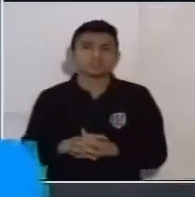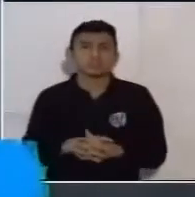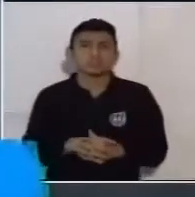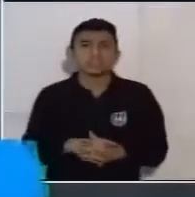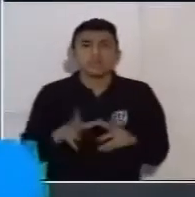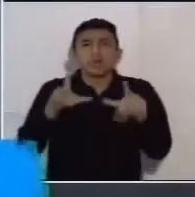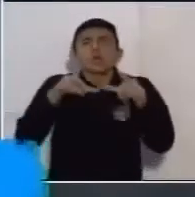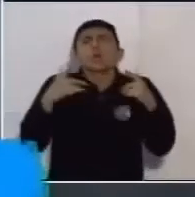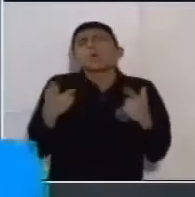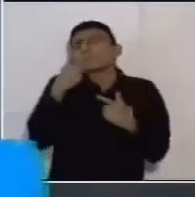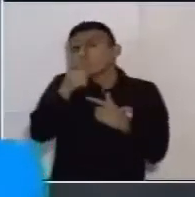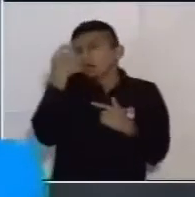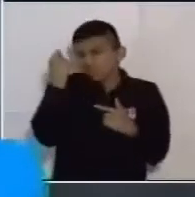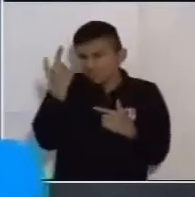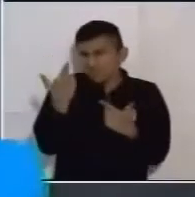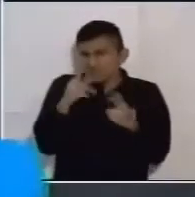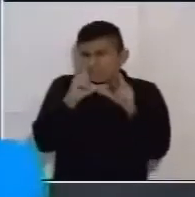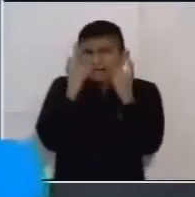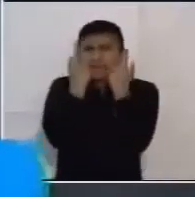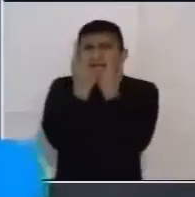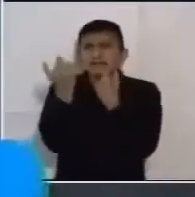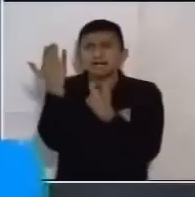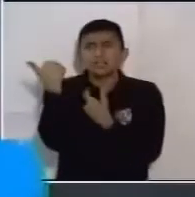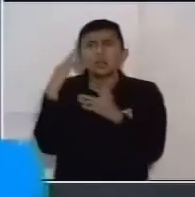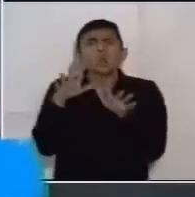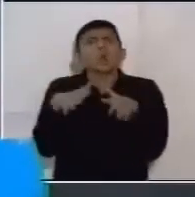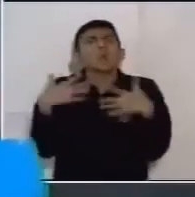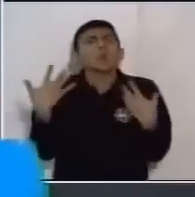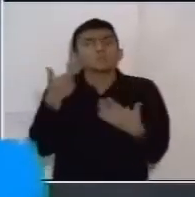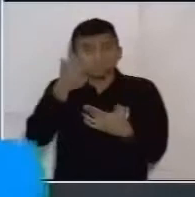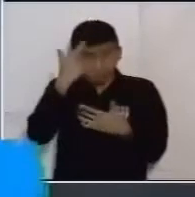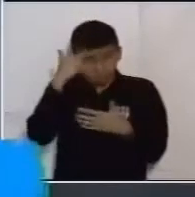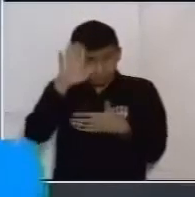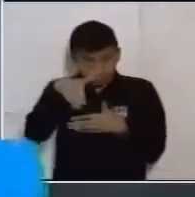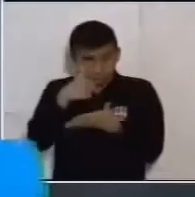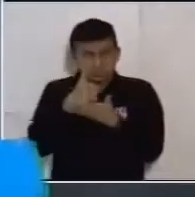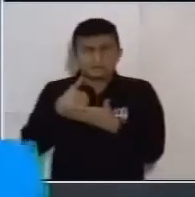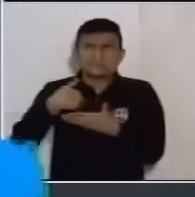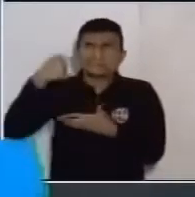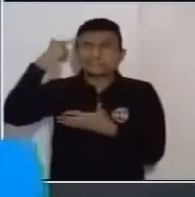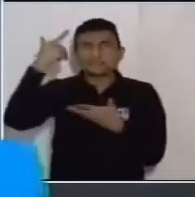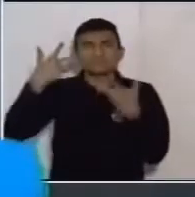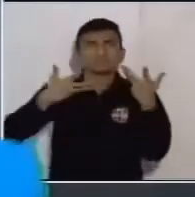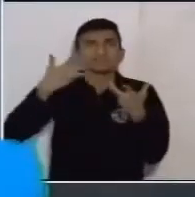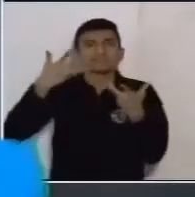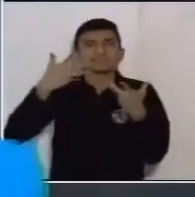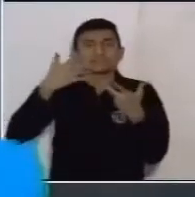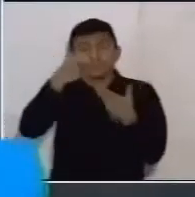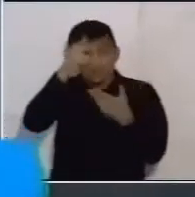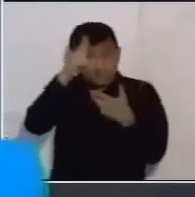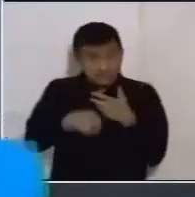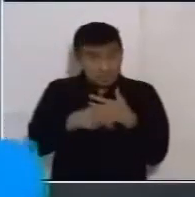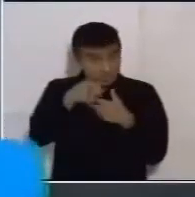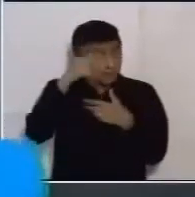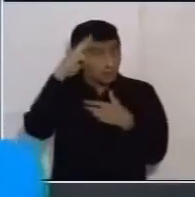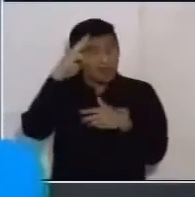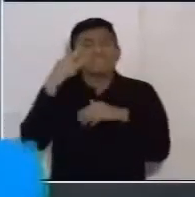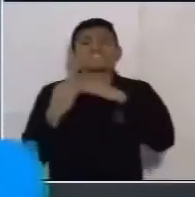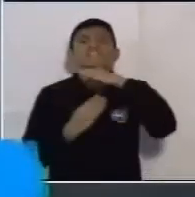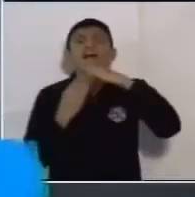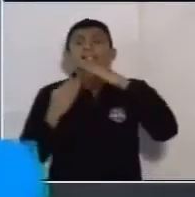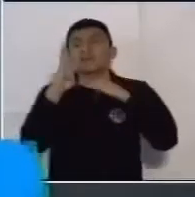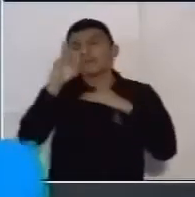¿Cómo lo interpretábamos en la clase anterior? ¿Quién me puede ayudar? Siempre voy a tener una base y una altura.